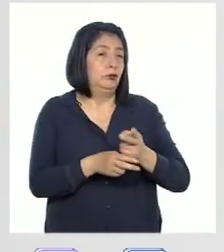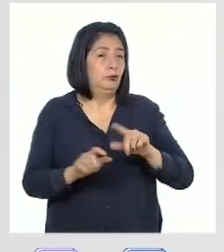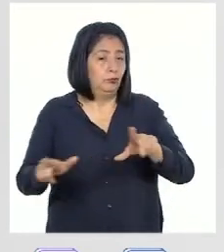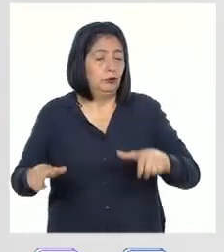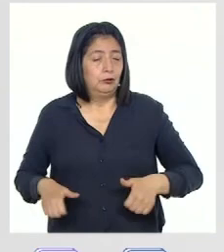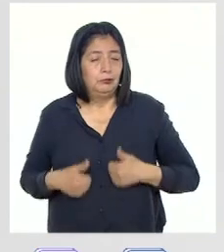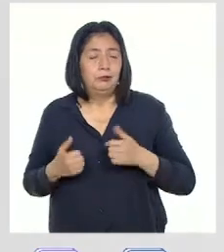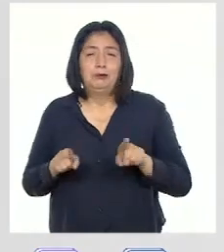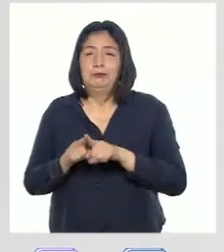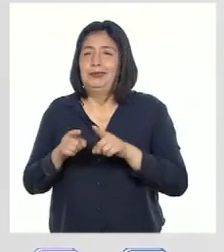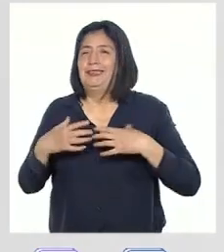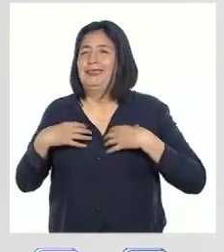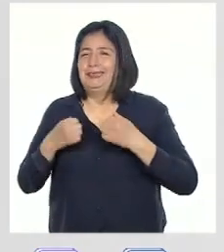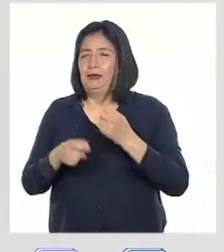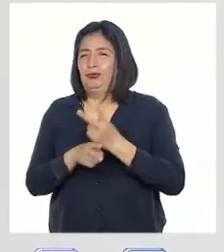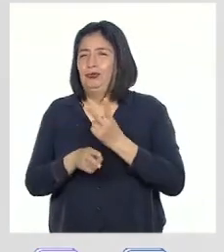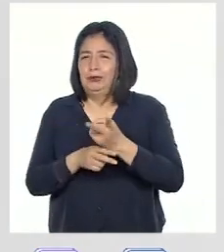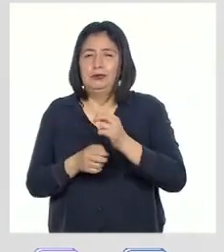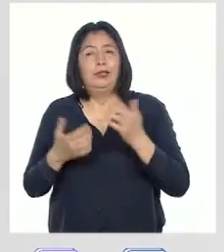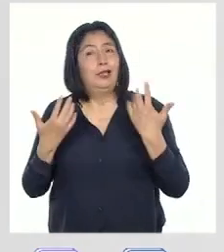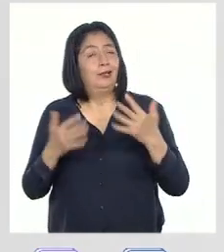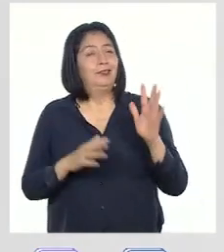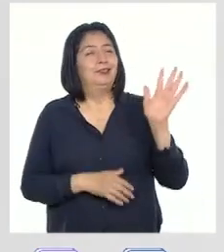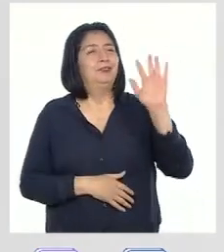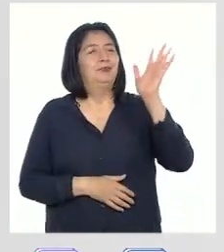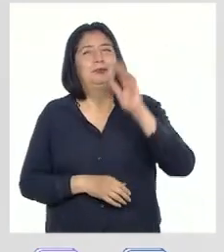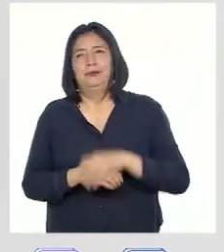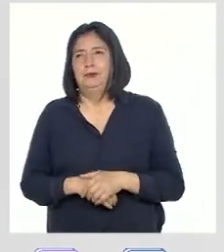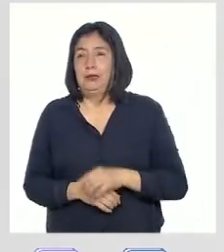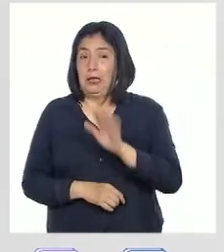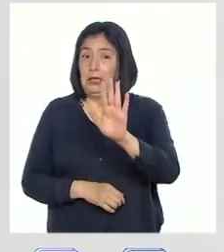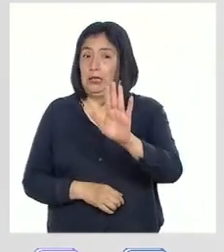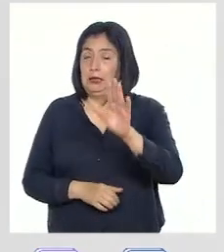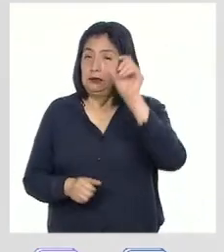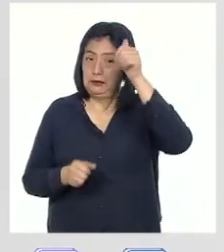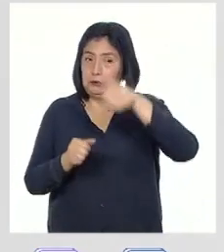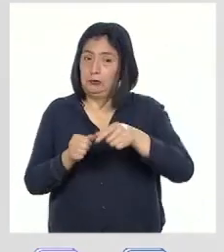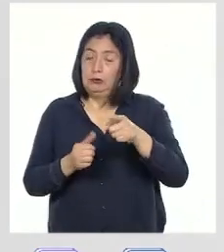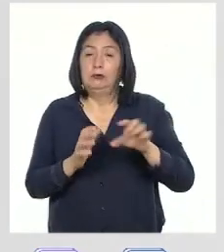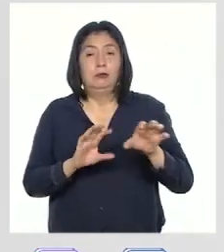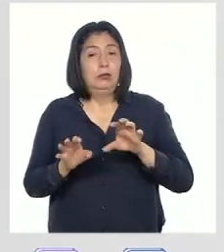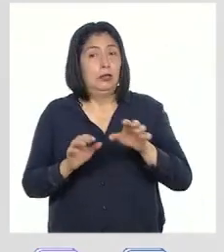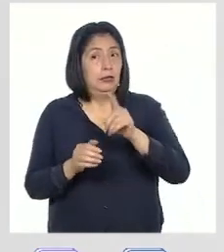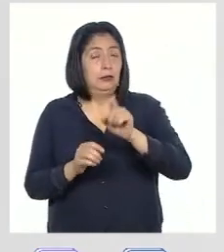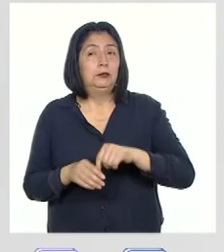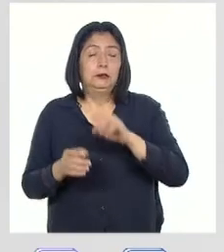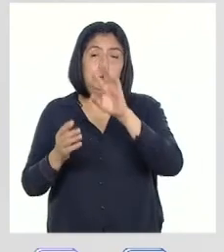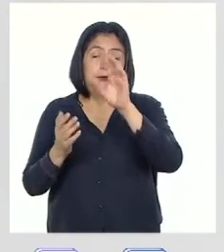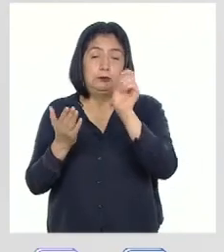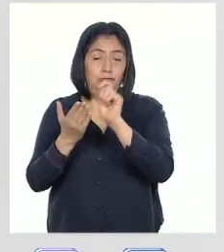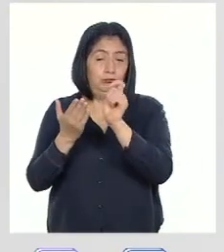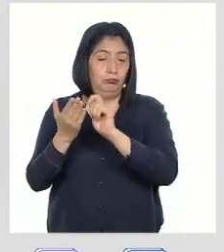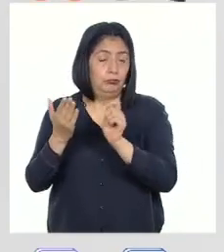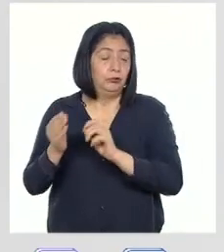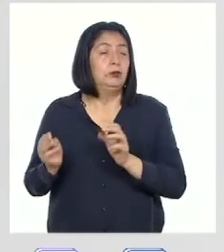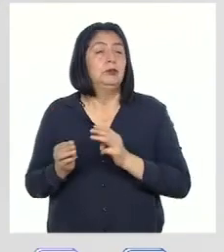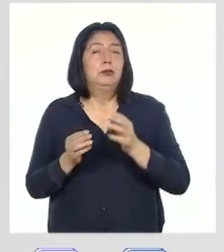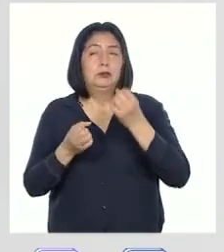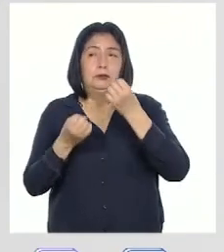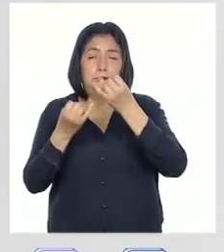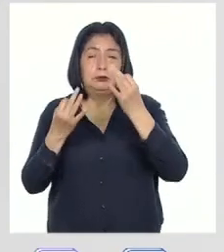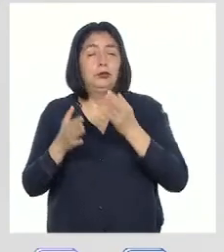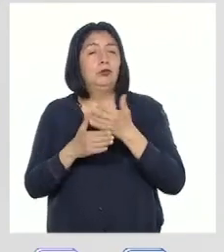también nuestra salud. Y ahora sí, hora de despedirnos. Eso sí, recuerden elaborar o completar su registro de estrategias de cálculo